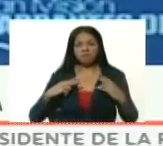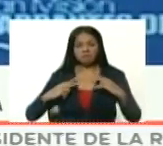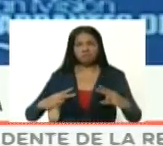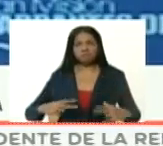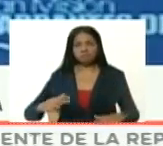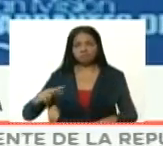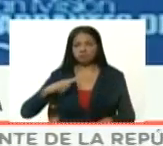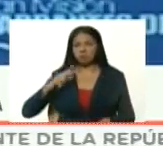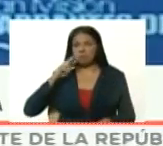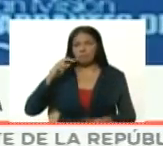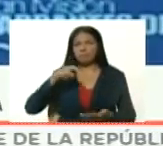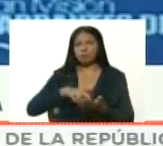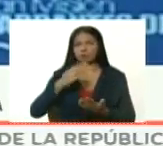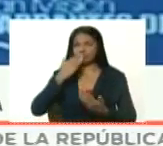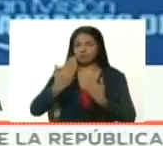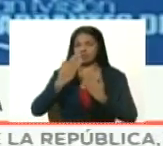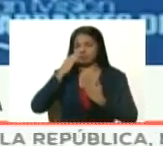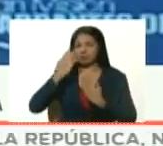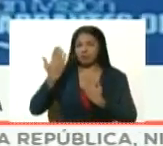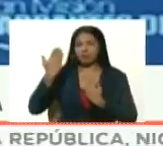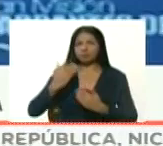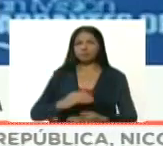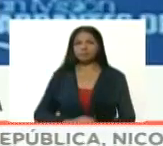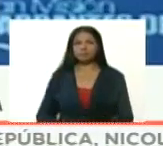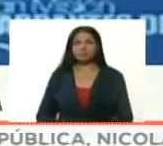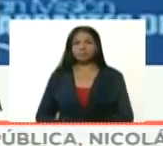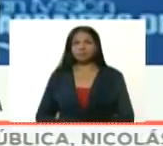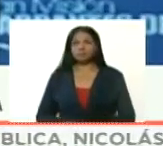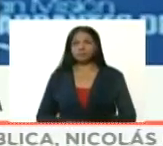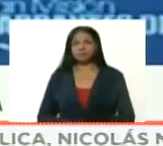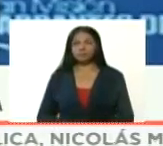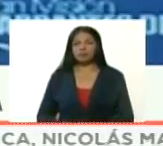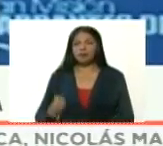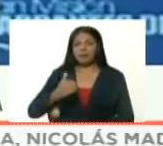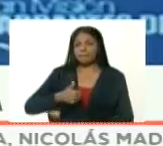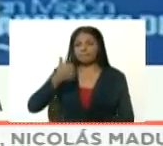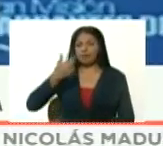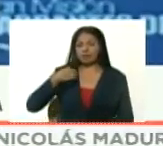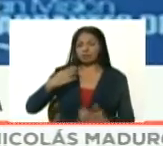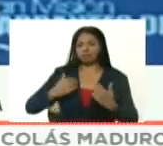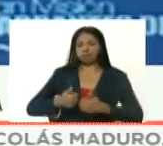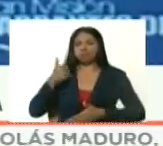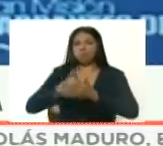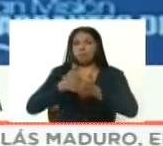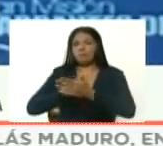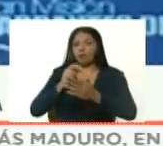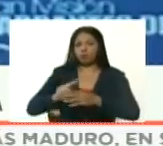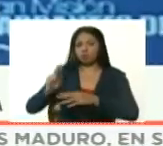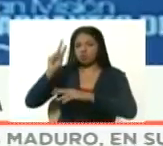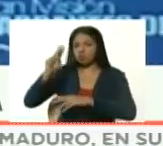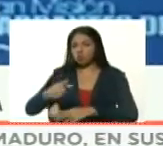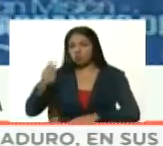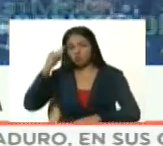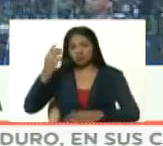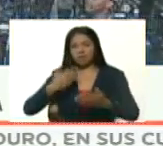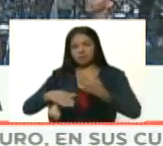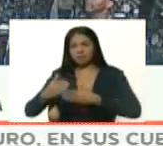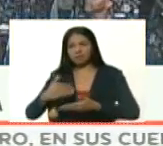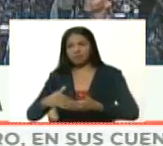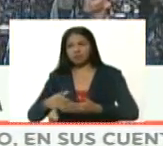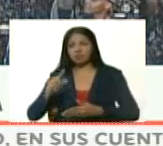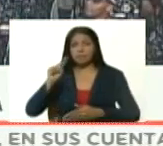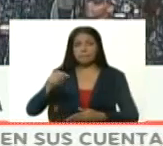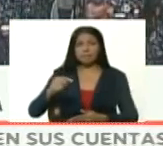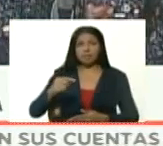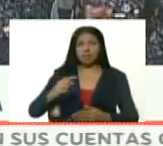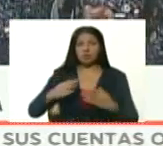Mire, vengan para acá, pónganse al frente, mira. Además de ese uniforme de combate que ustedes usan diario al servicio.